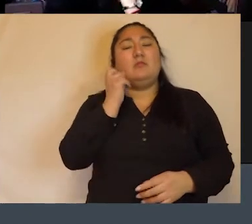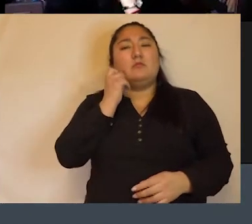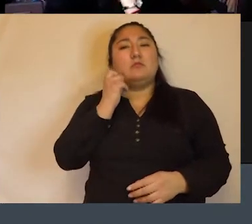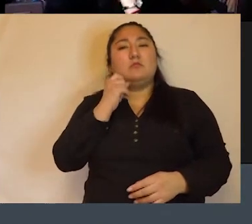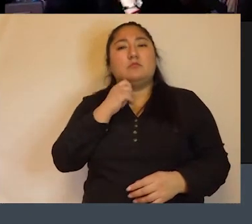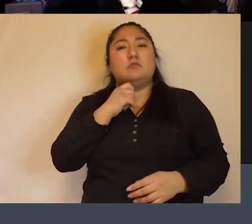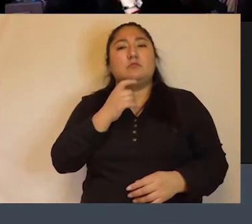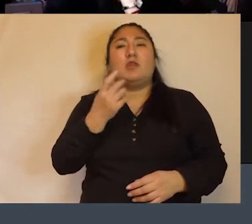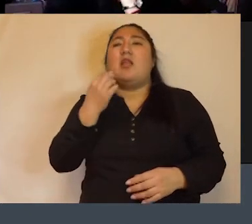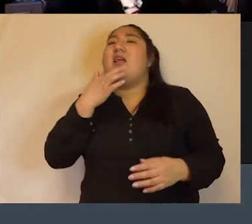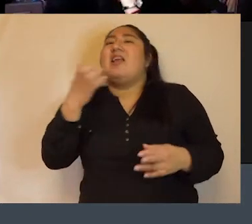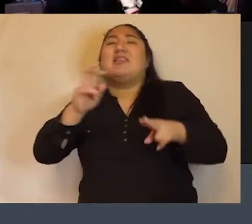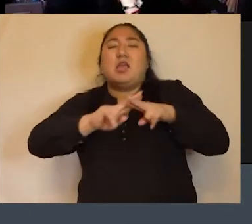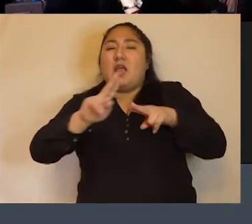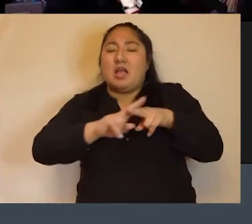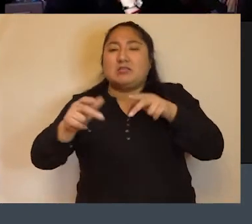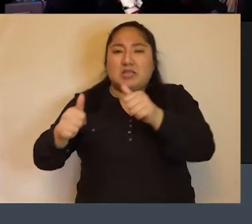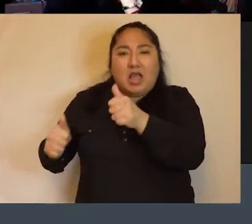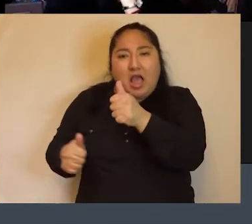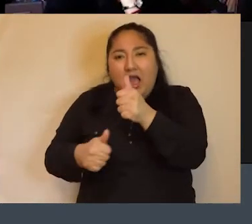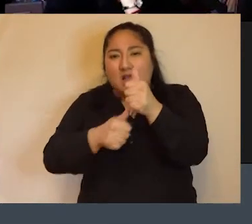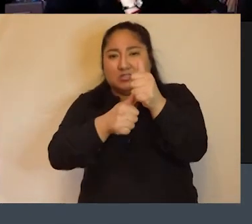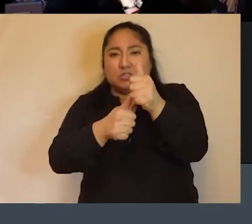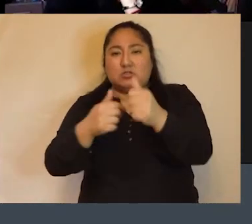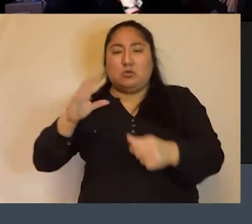¿cuál es la posición de los asesores